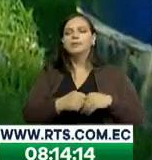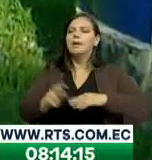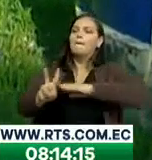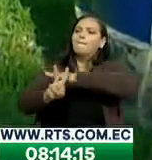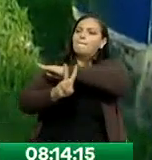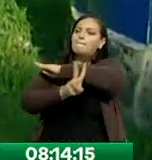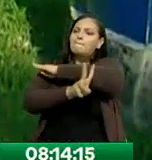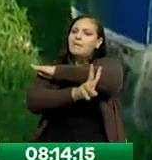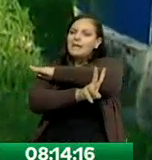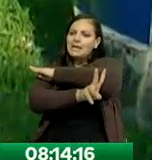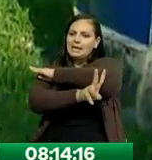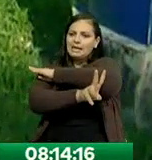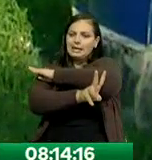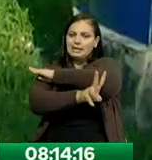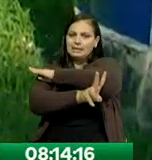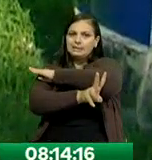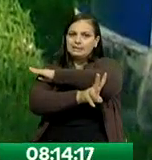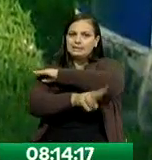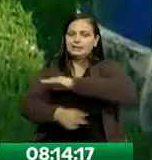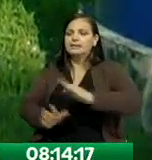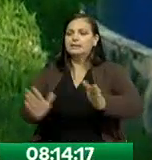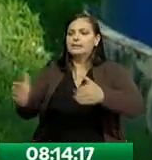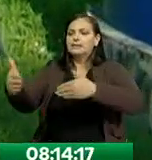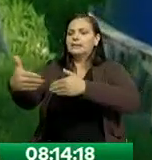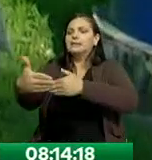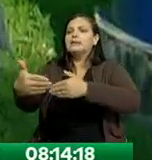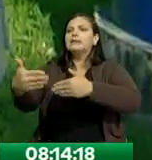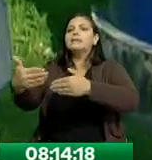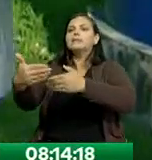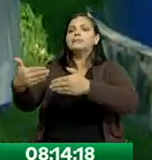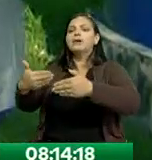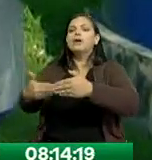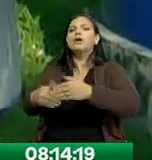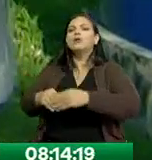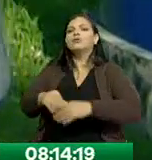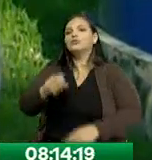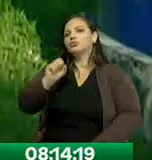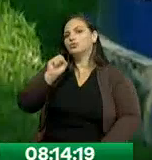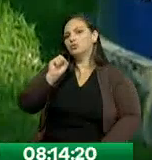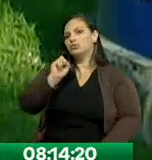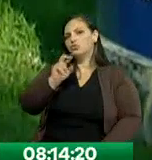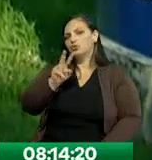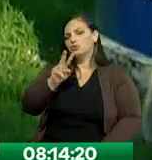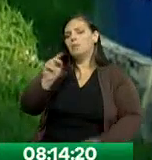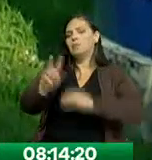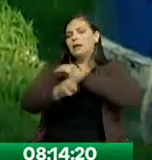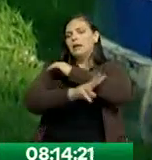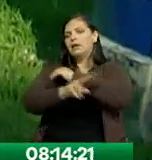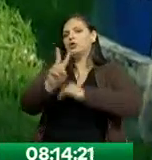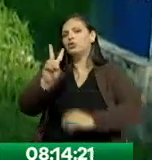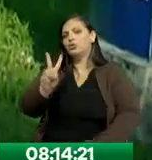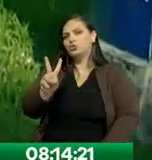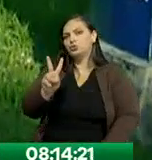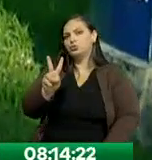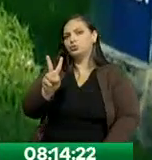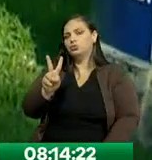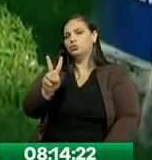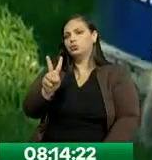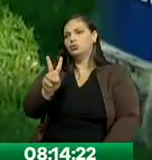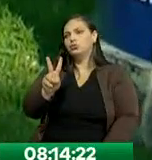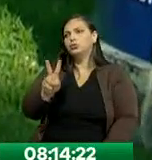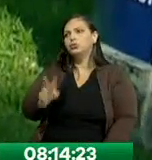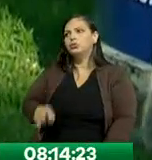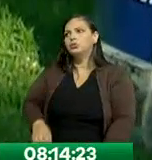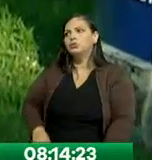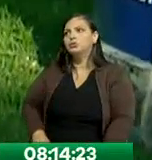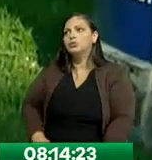Manzana 1342, Villa 8. Desde los Vergeles, segunda etapa, hasta aquí a la eléctrica. No ha llegado. Cogió carro